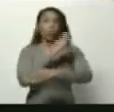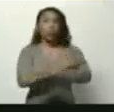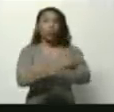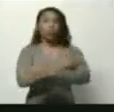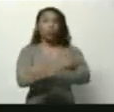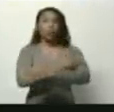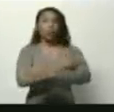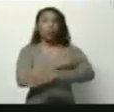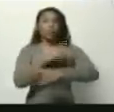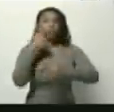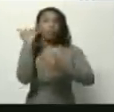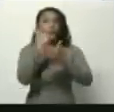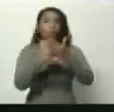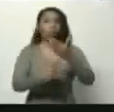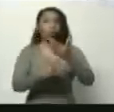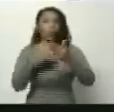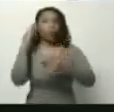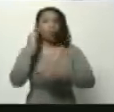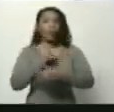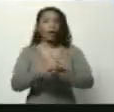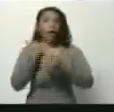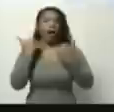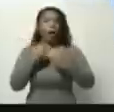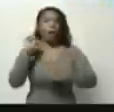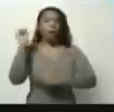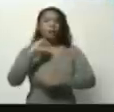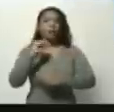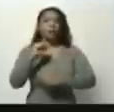económica bolivariana. Bueno, ahora sí.